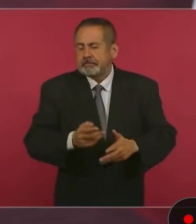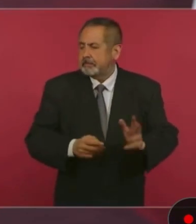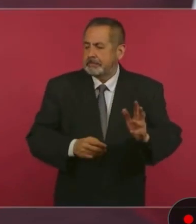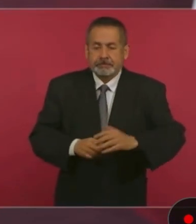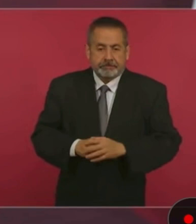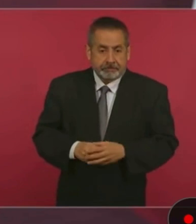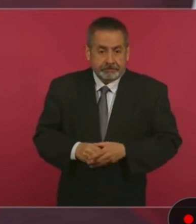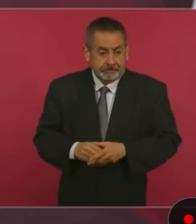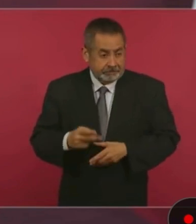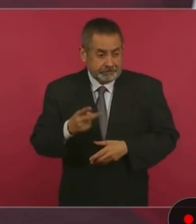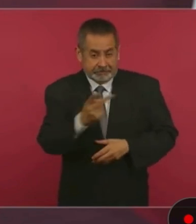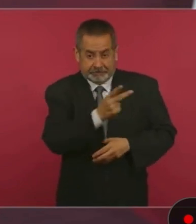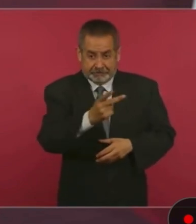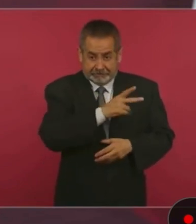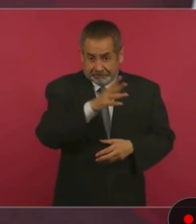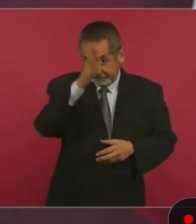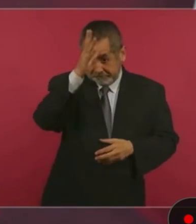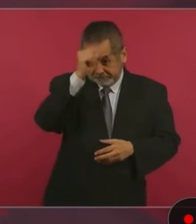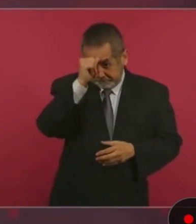Y de ese acuerdo